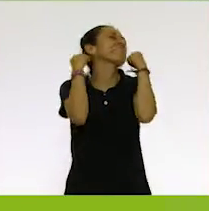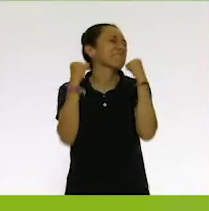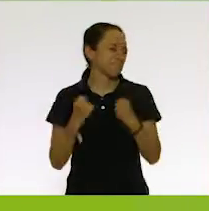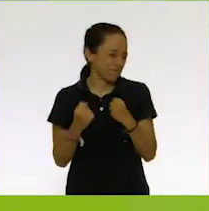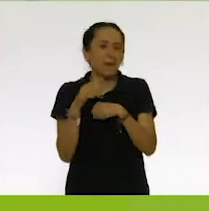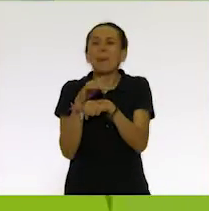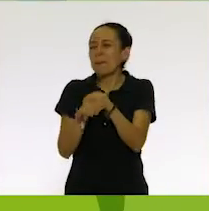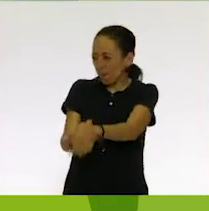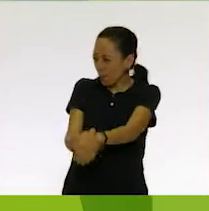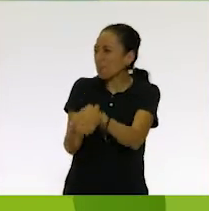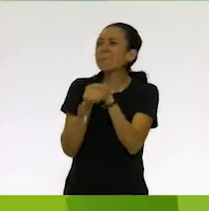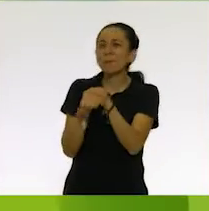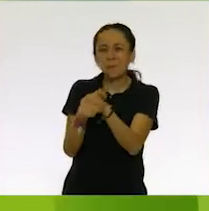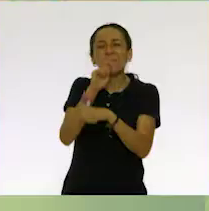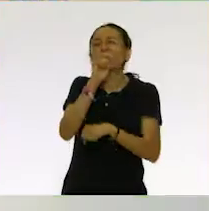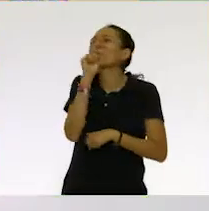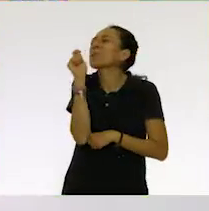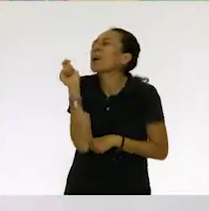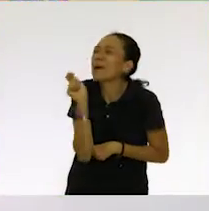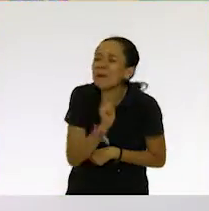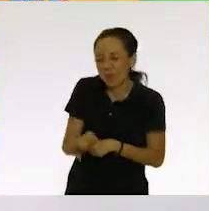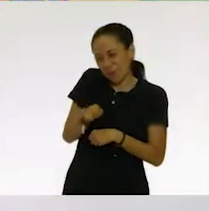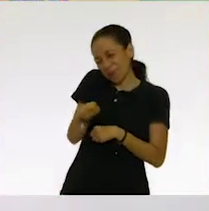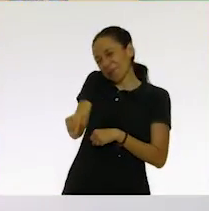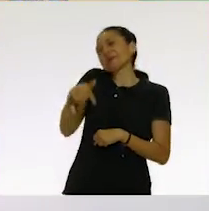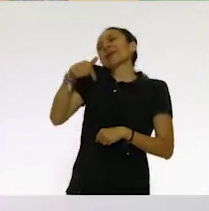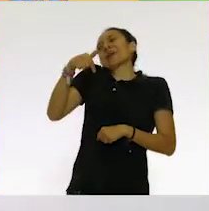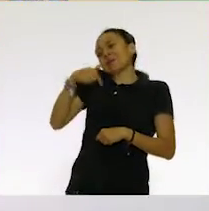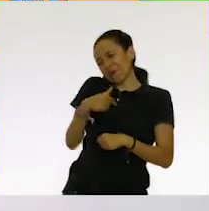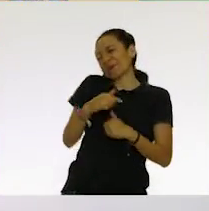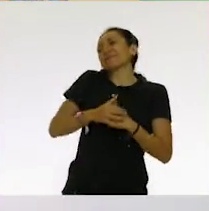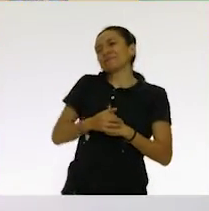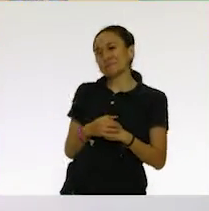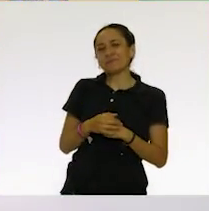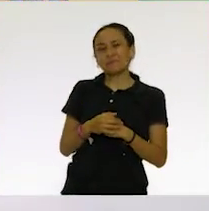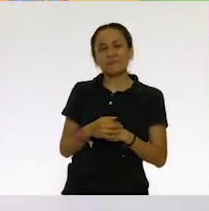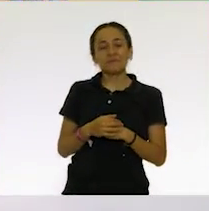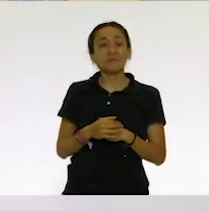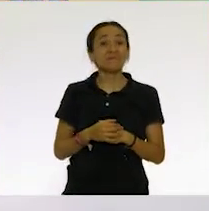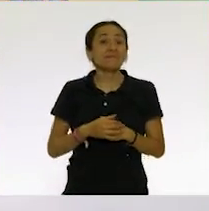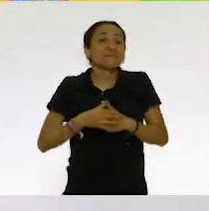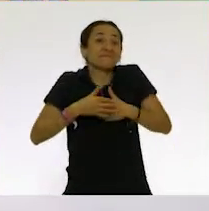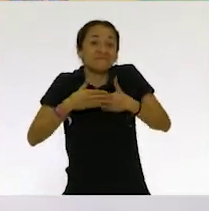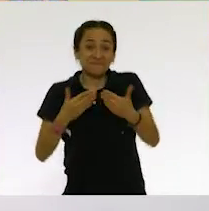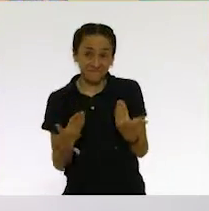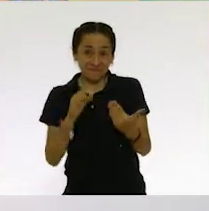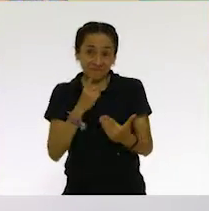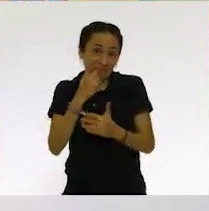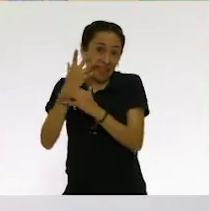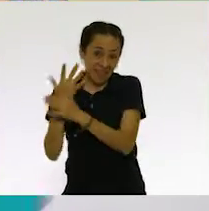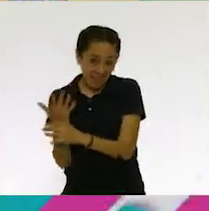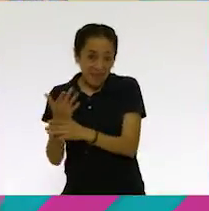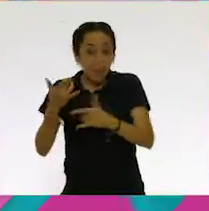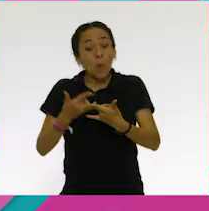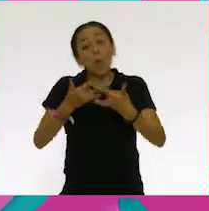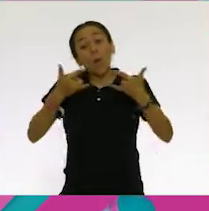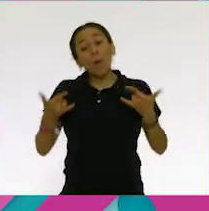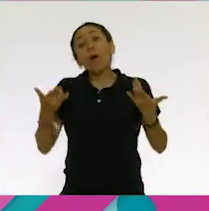buenos amigos. Y como dice Pepín, este cuento llegó a su